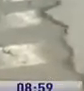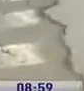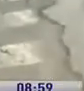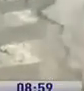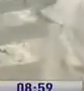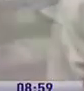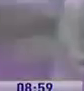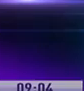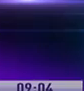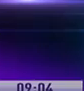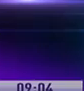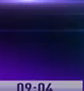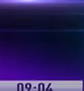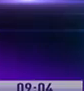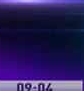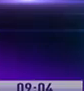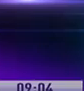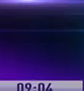se